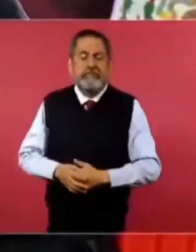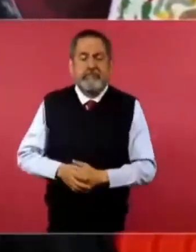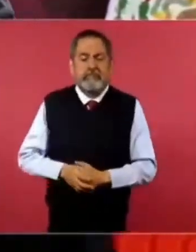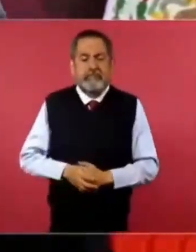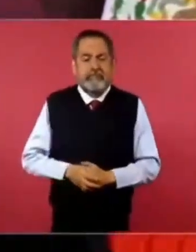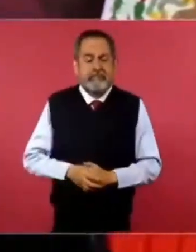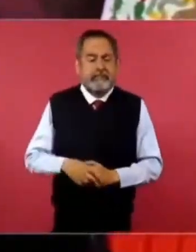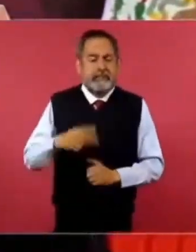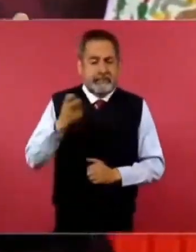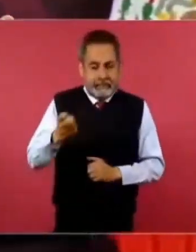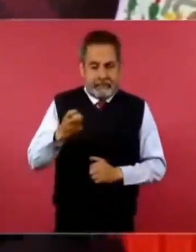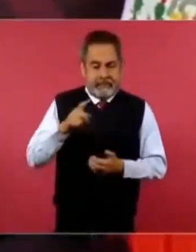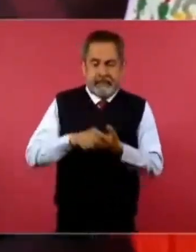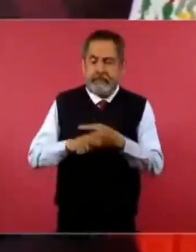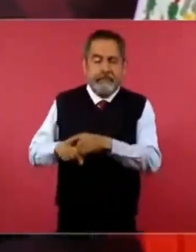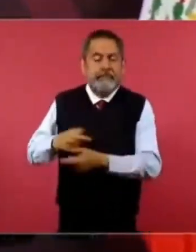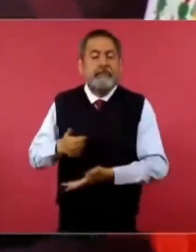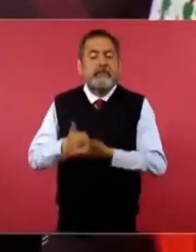Y esto nos ayuda